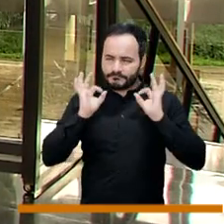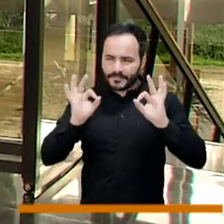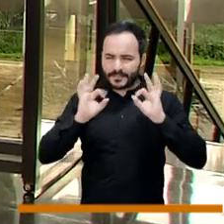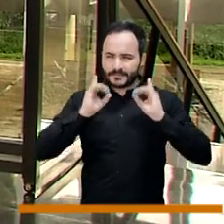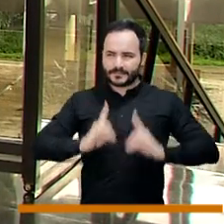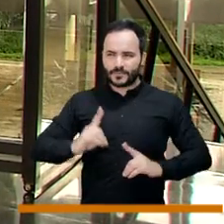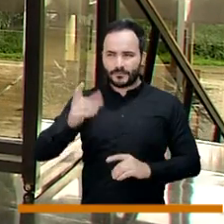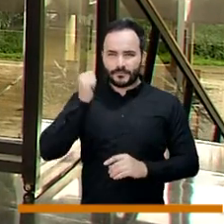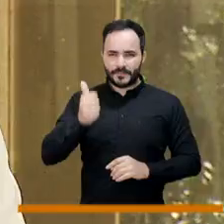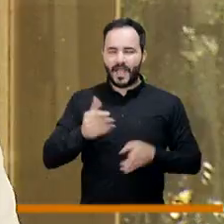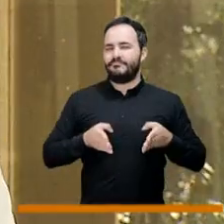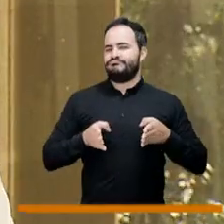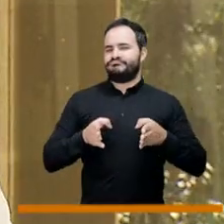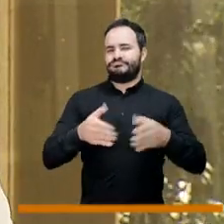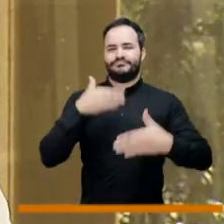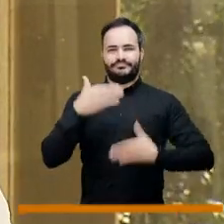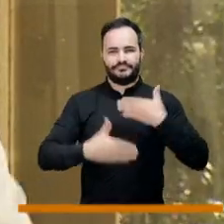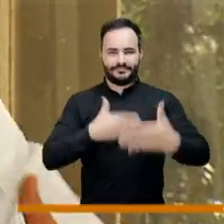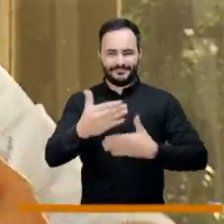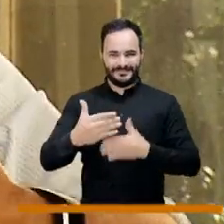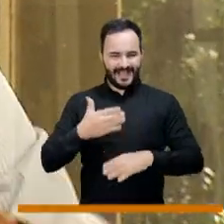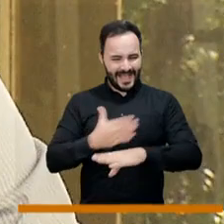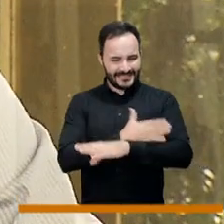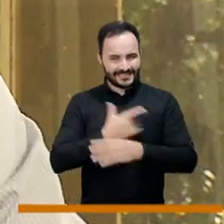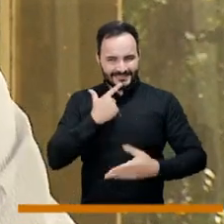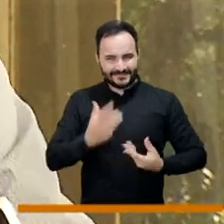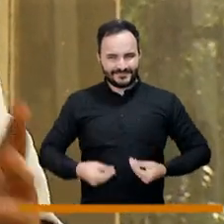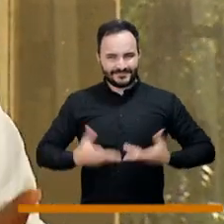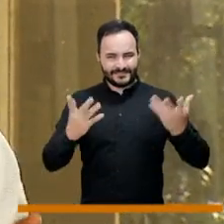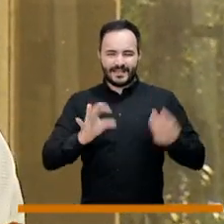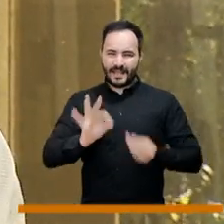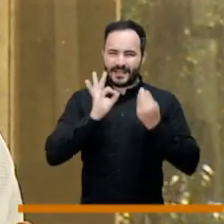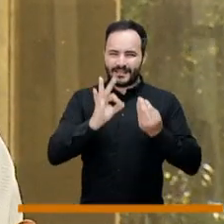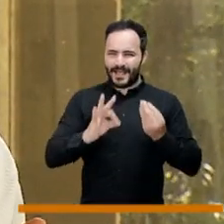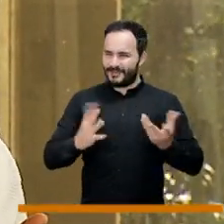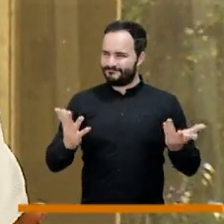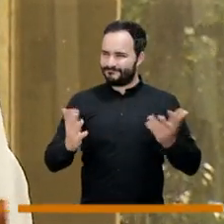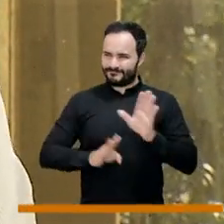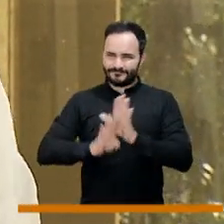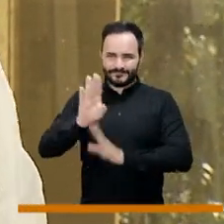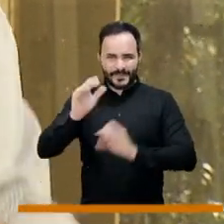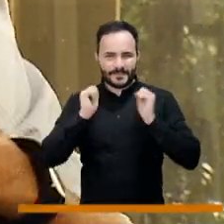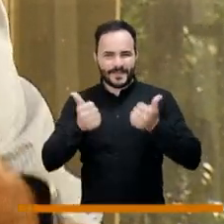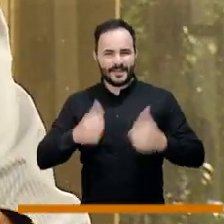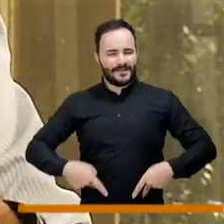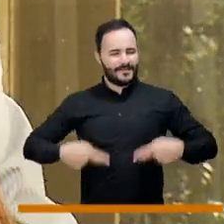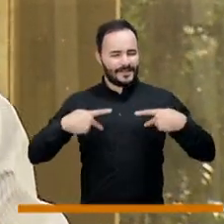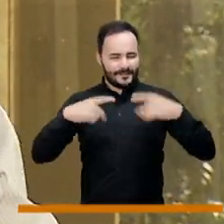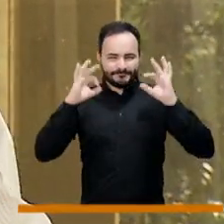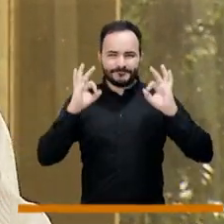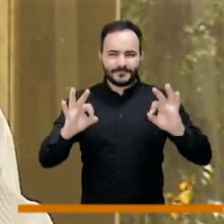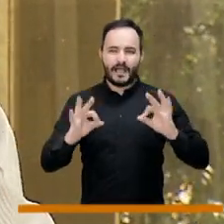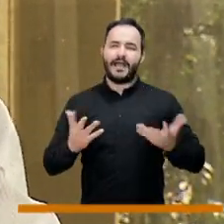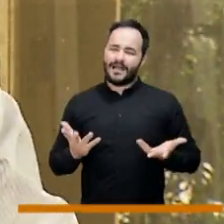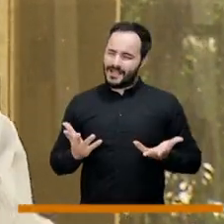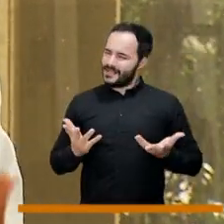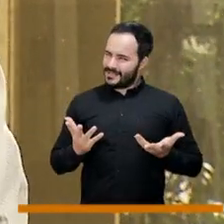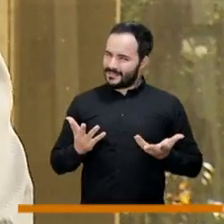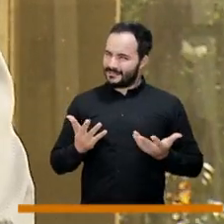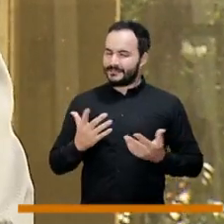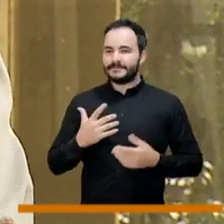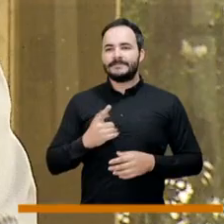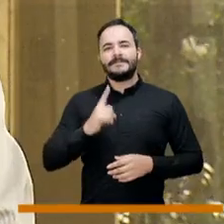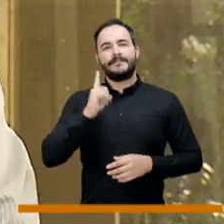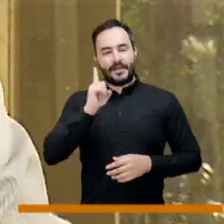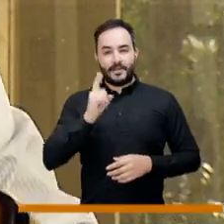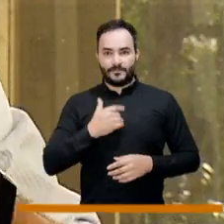país busca es calidad de vida y desarrollo. Y hay muchas maneras de concebirlo, pero hay una forma que no